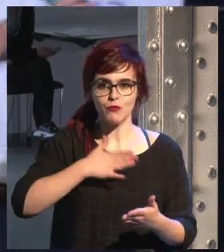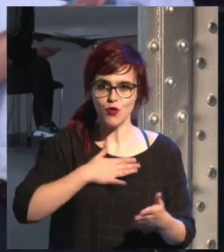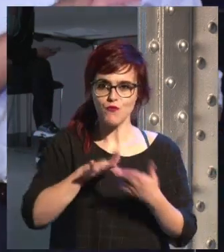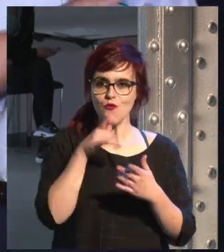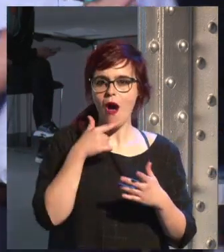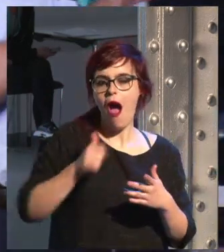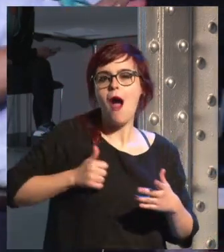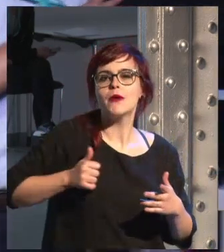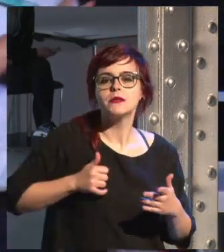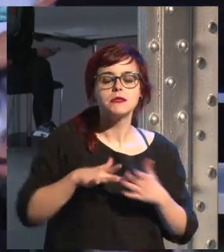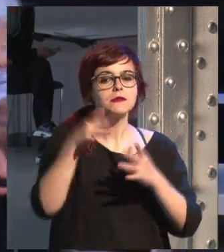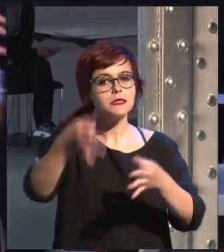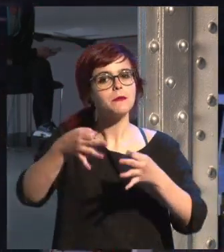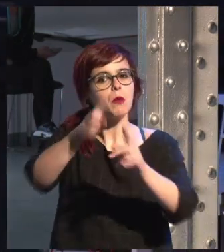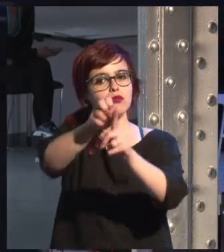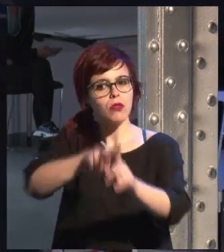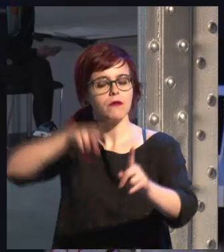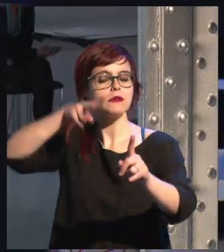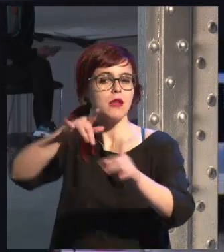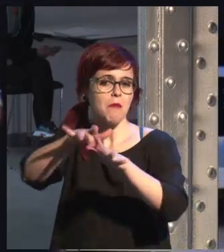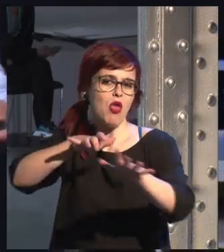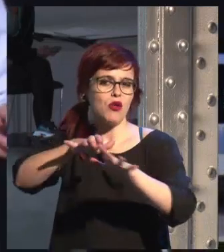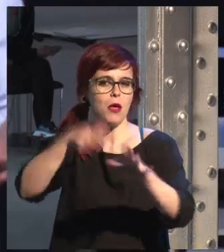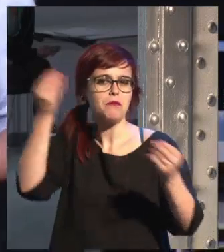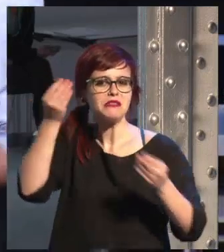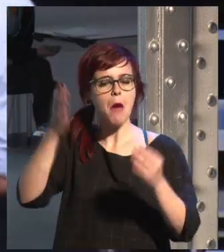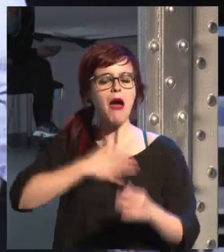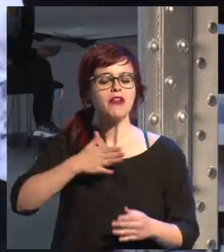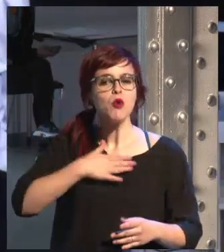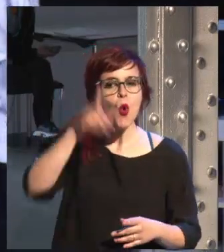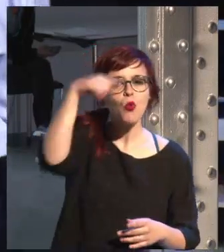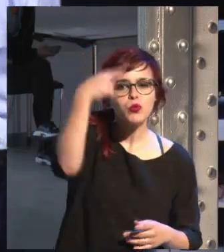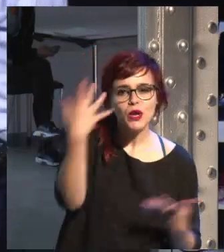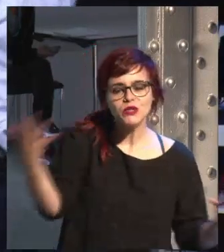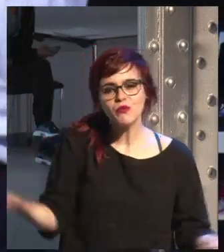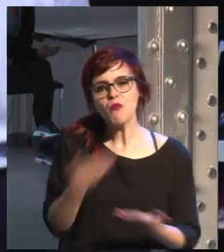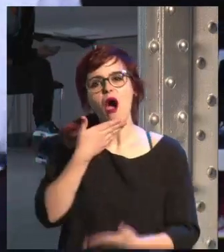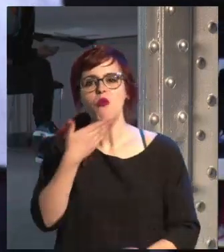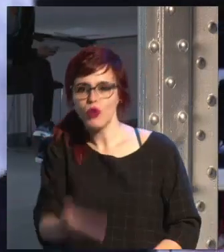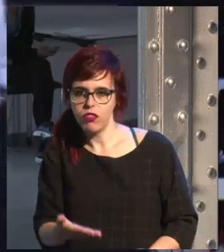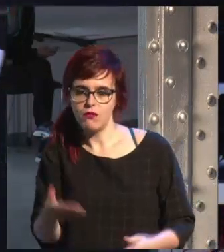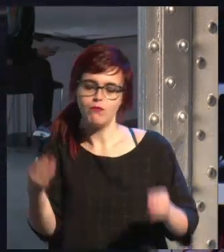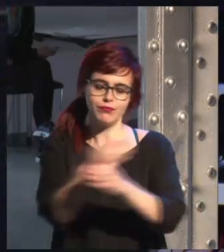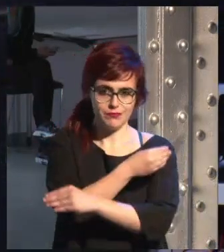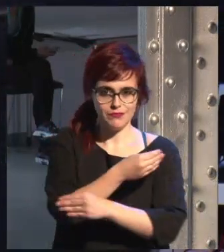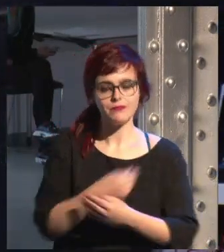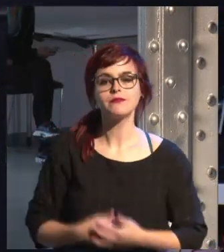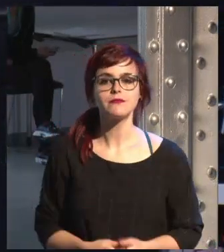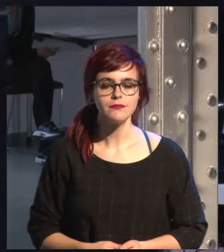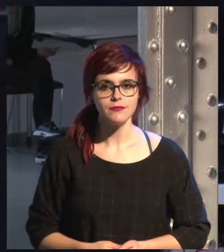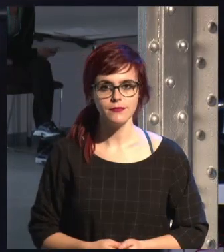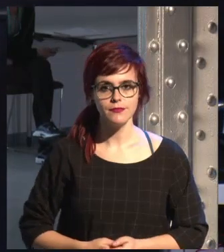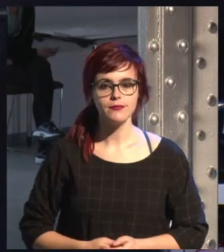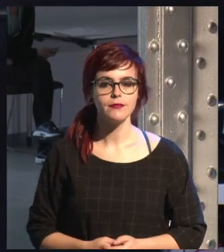un poco esa visión que tienen la mayoría de que el patrimonio, la cultura es aburrida.